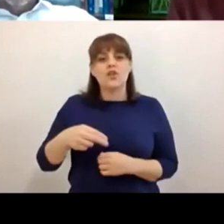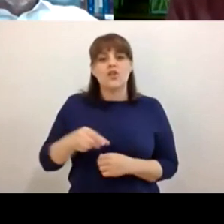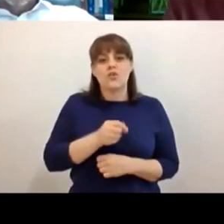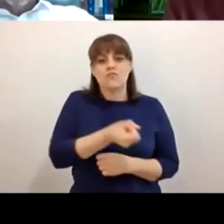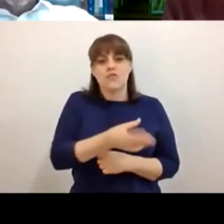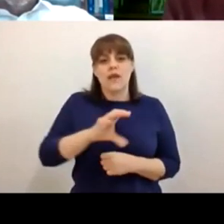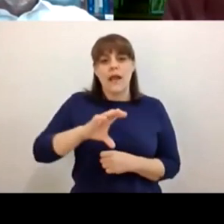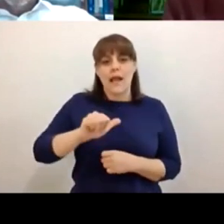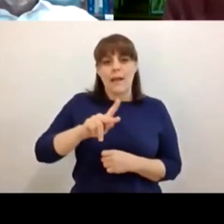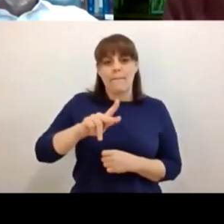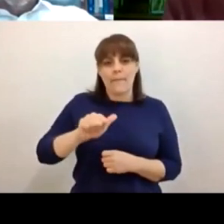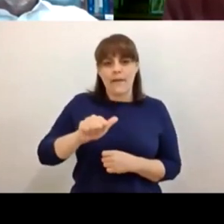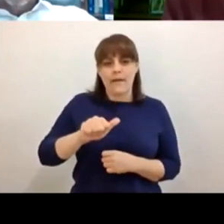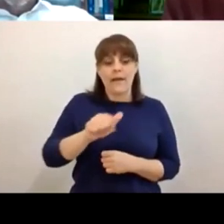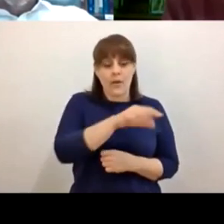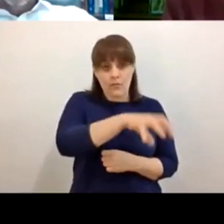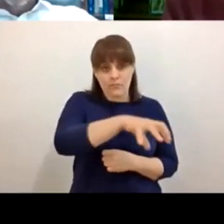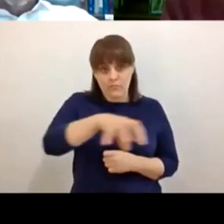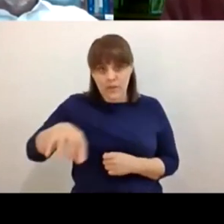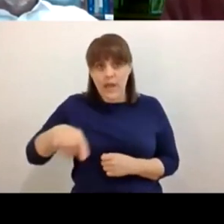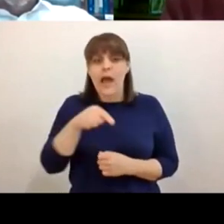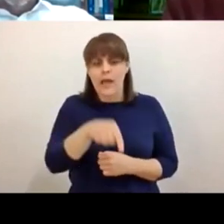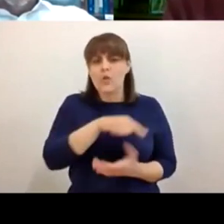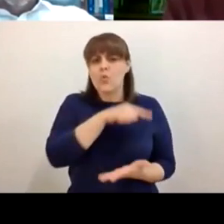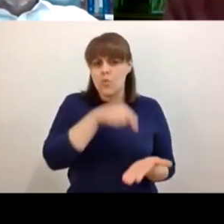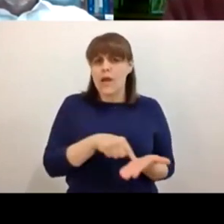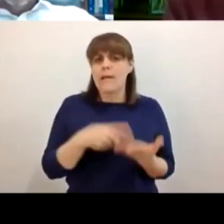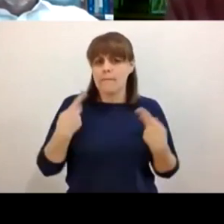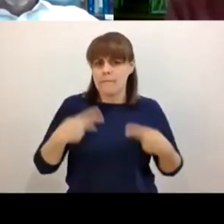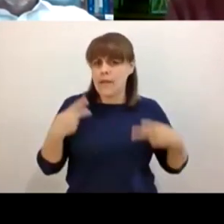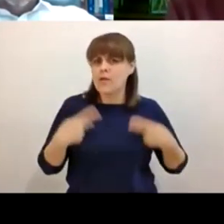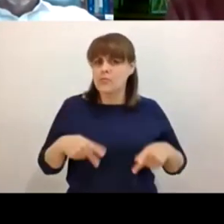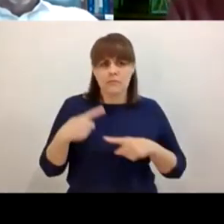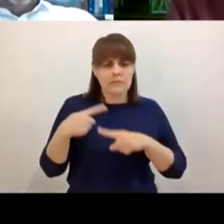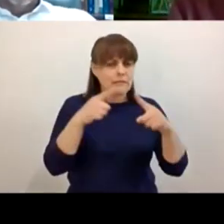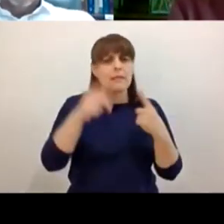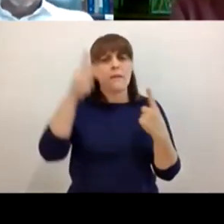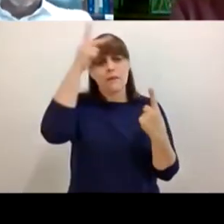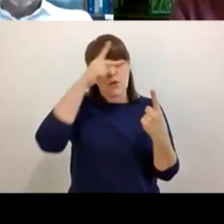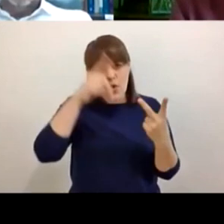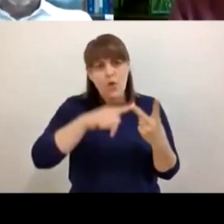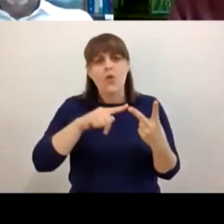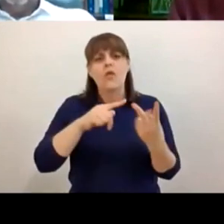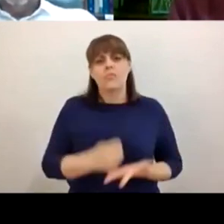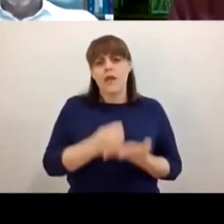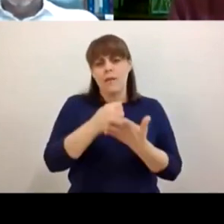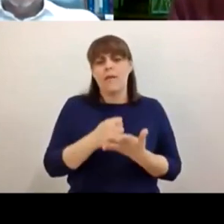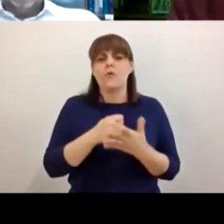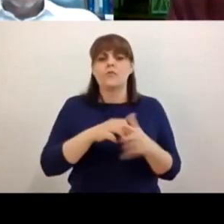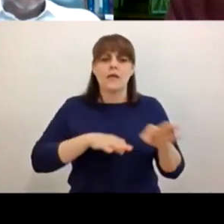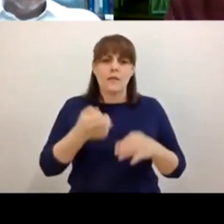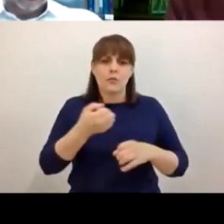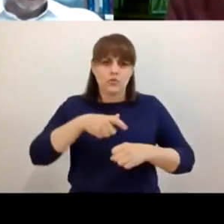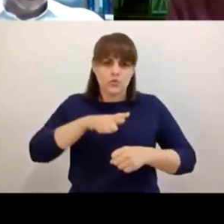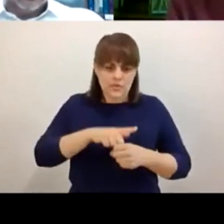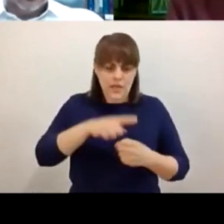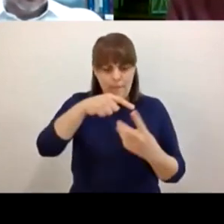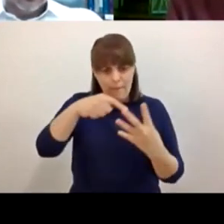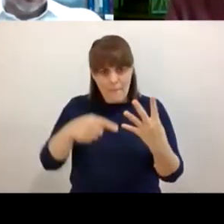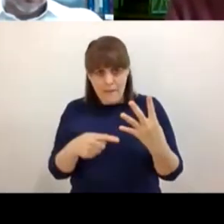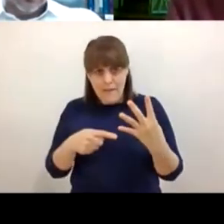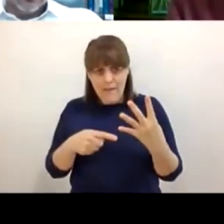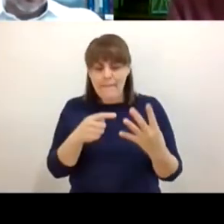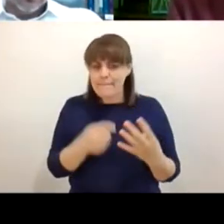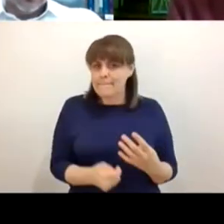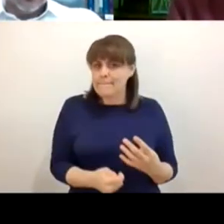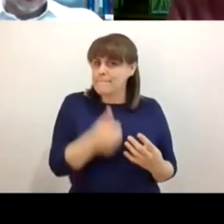constantemente. Ya teníamos personal muy valioso, psicólogos, terapeutas, trabajadores sociales, que se dedicaban al primer